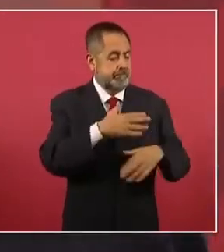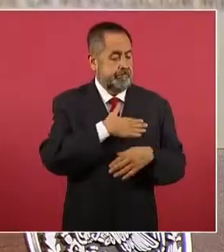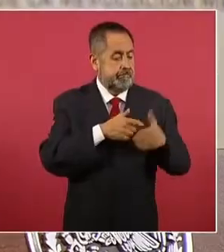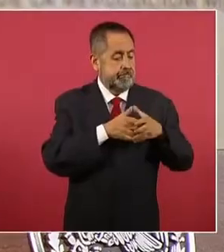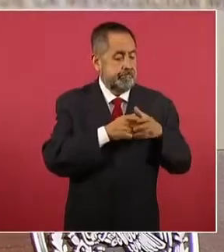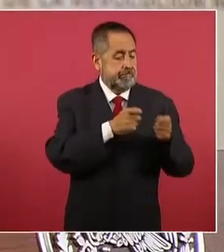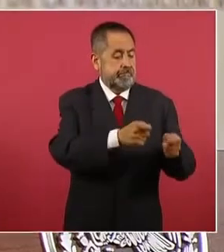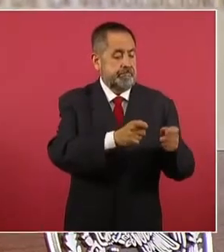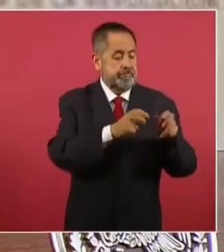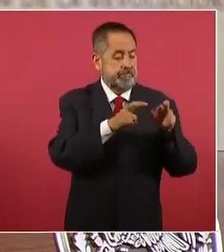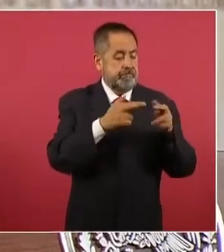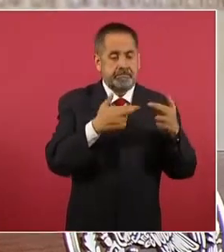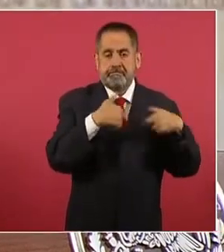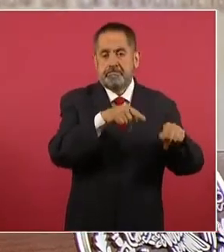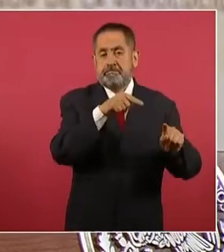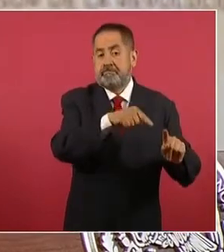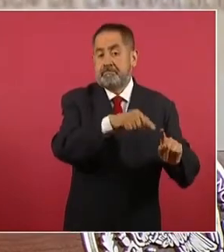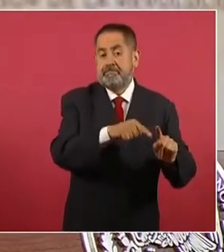de